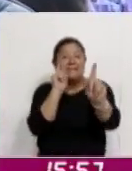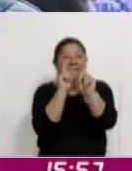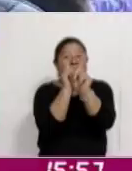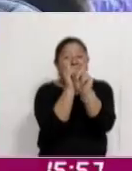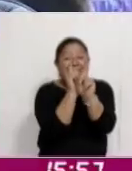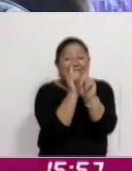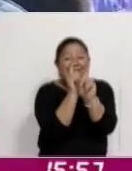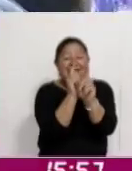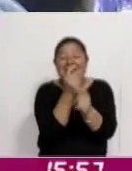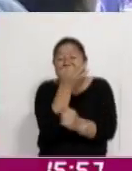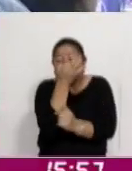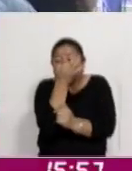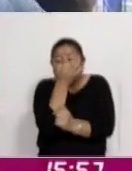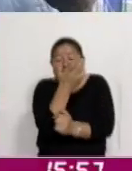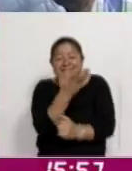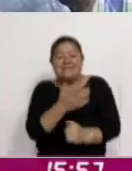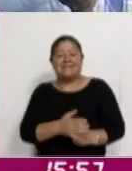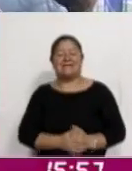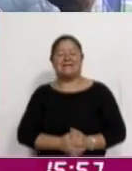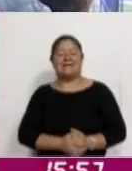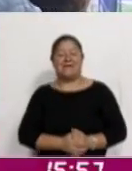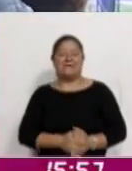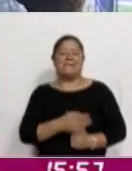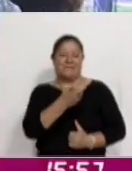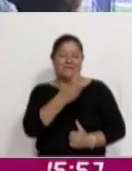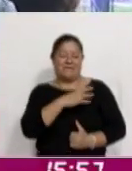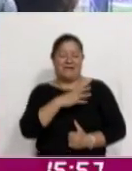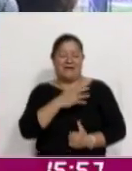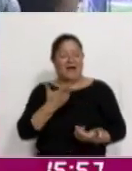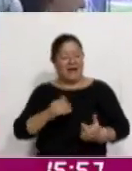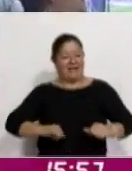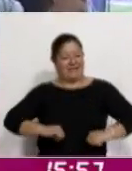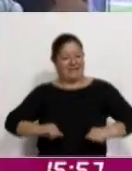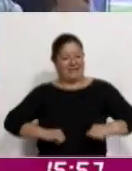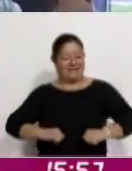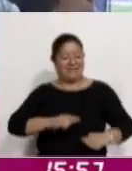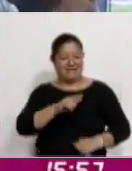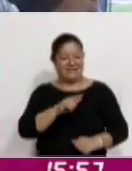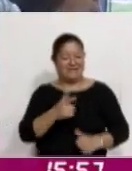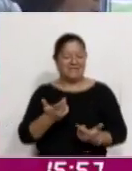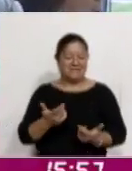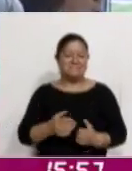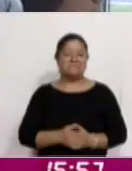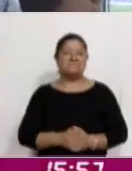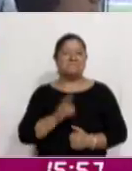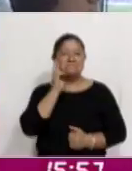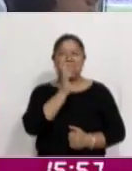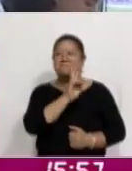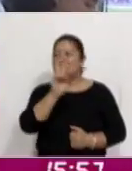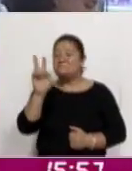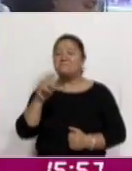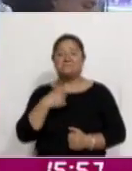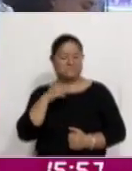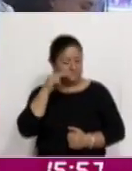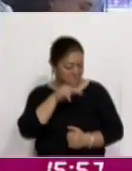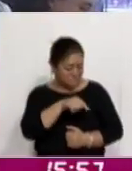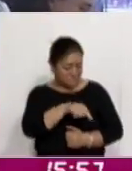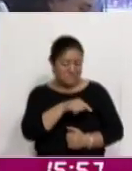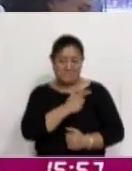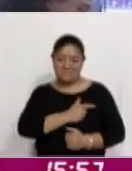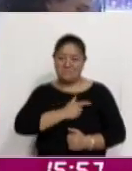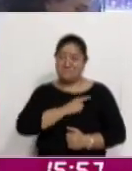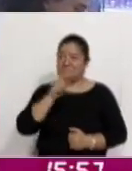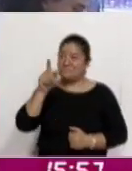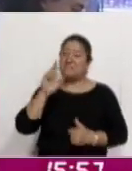personajes, toda esta dinámica de show que traen y bueno, pues desde luego yo veo que le gusta mucho el tema de